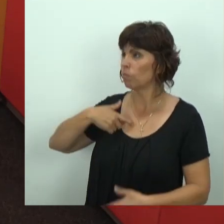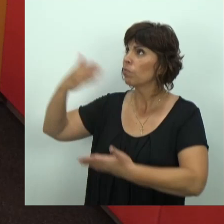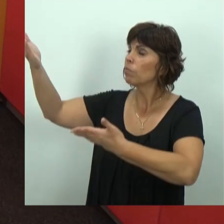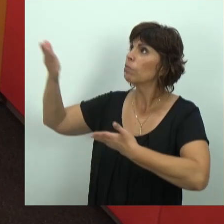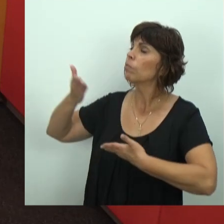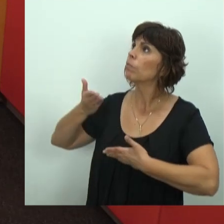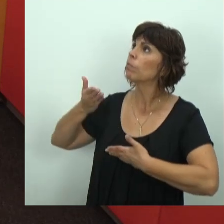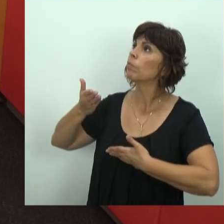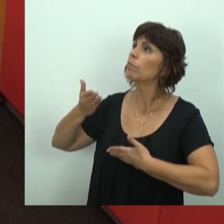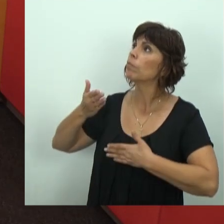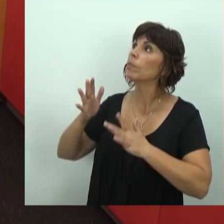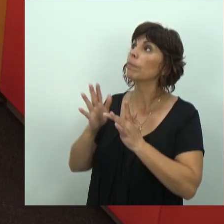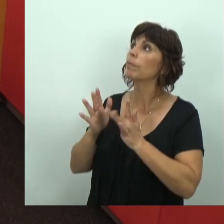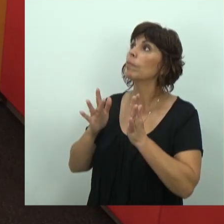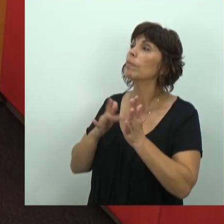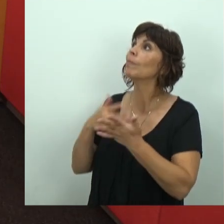Y te pido, Jesucristo,